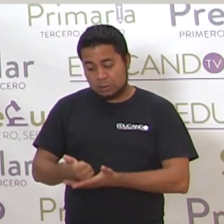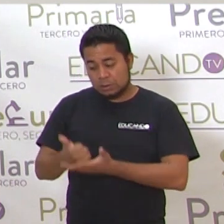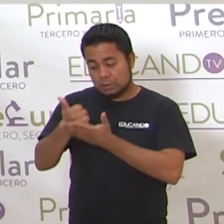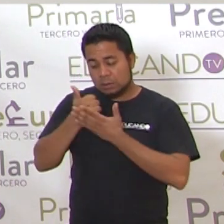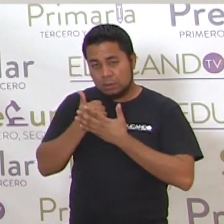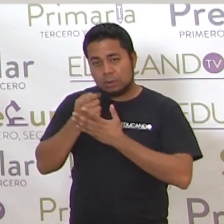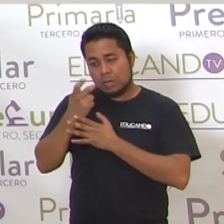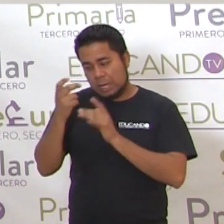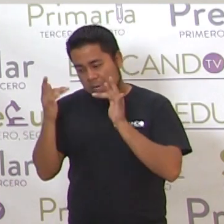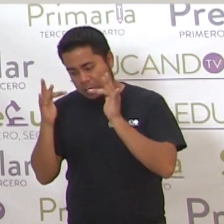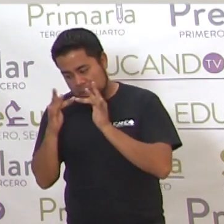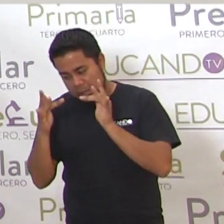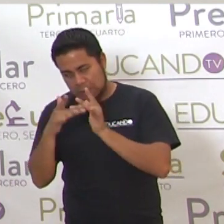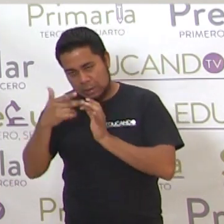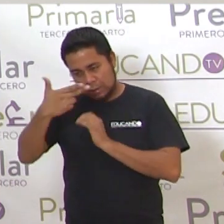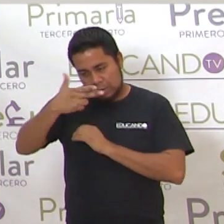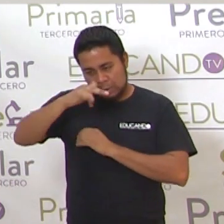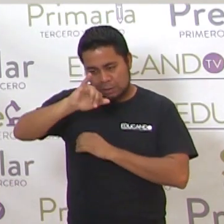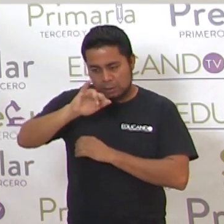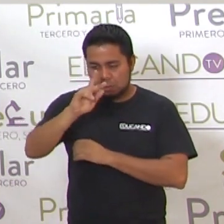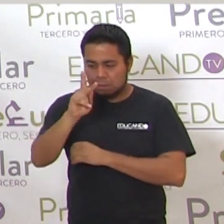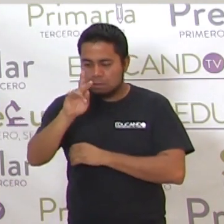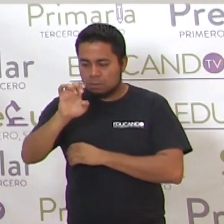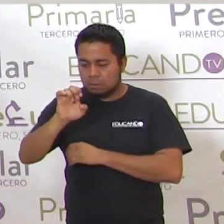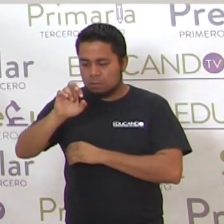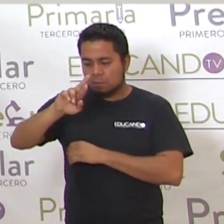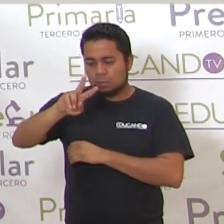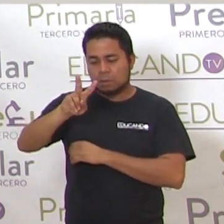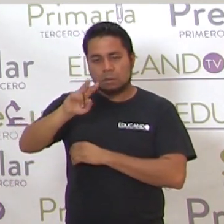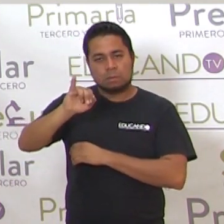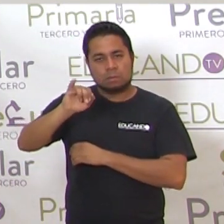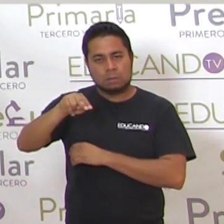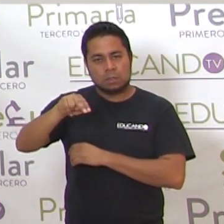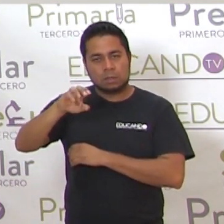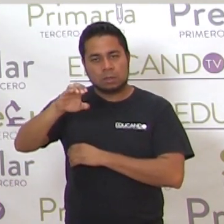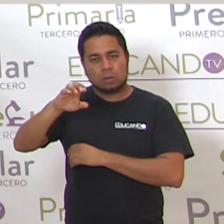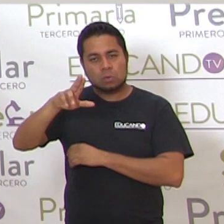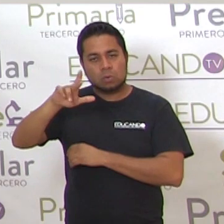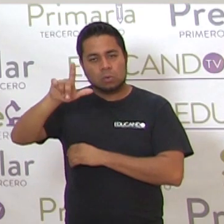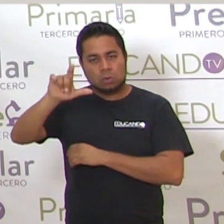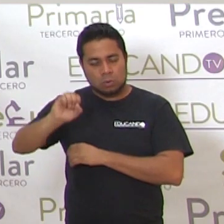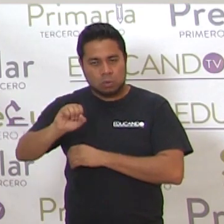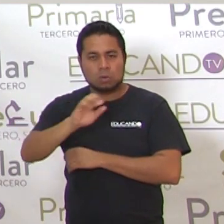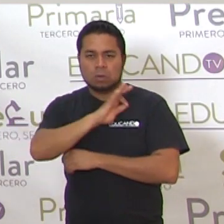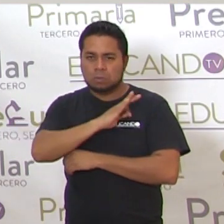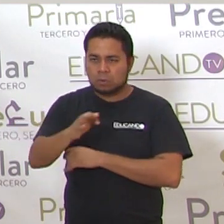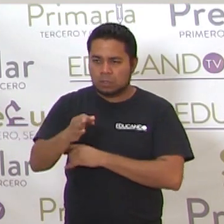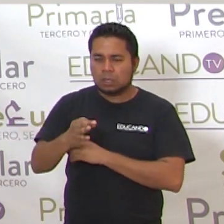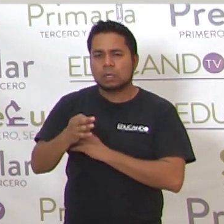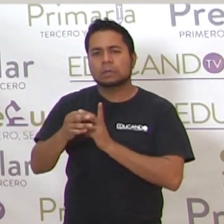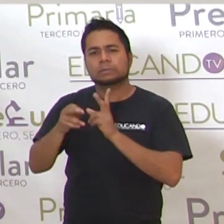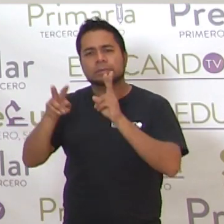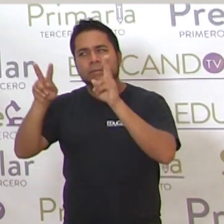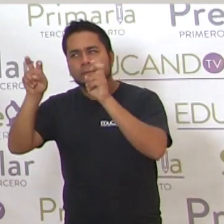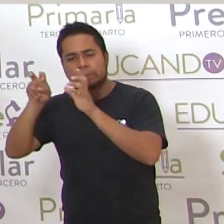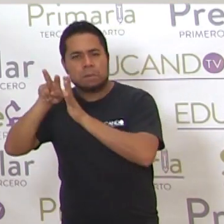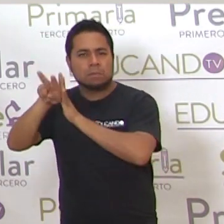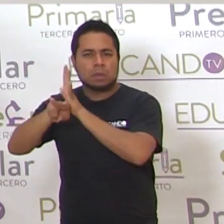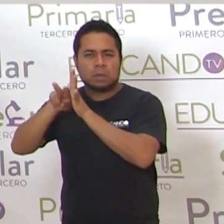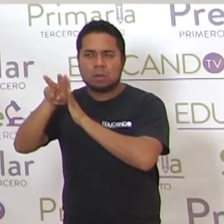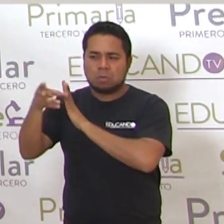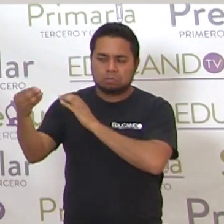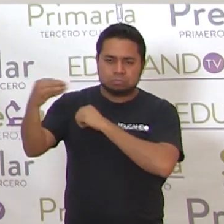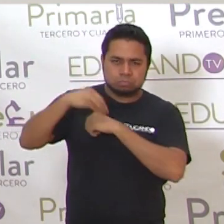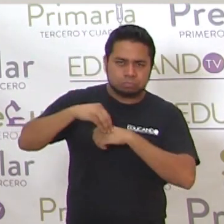hipervínculos niños y niñas recuerda puedes agregar las direcciones de vídeos puedes agregar